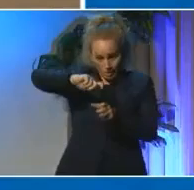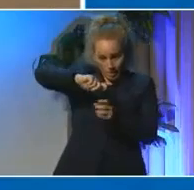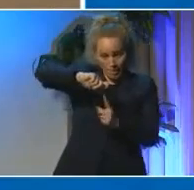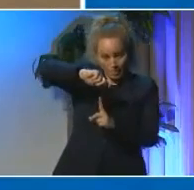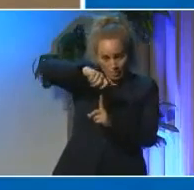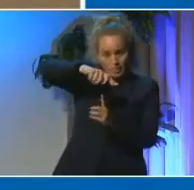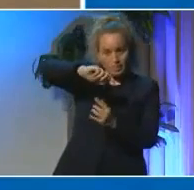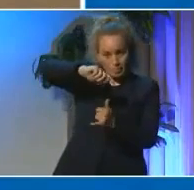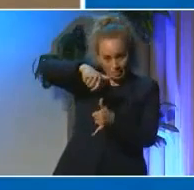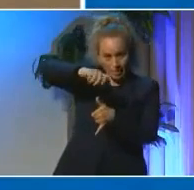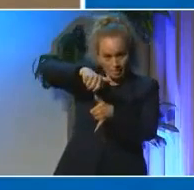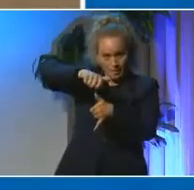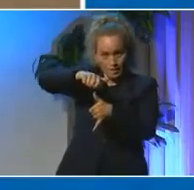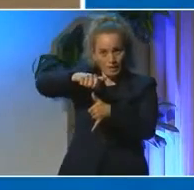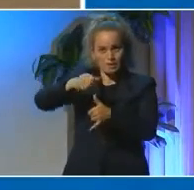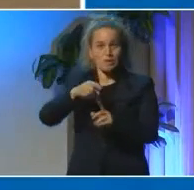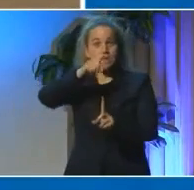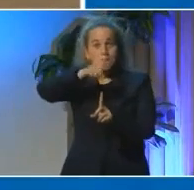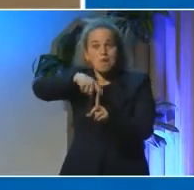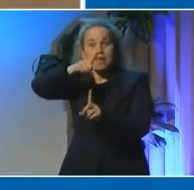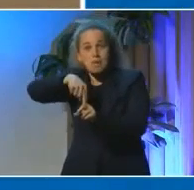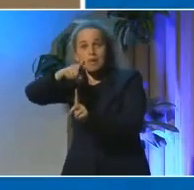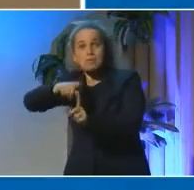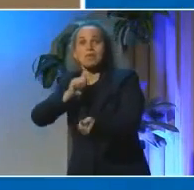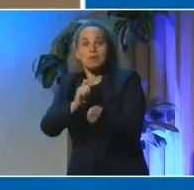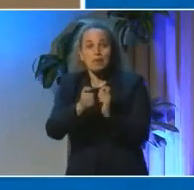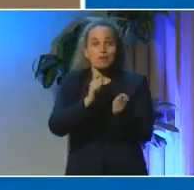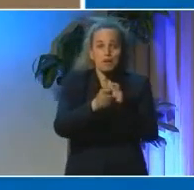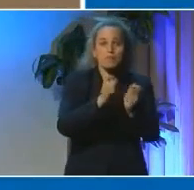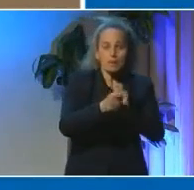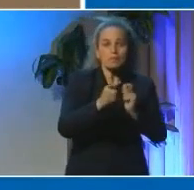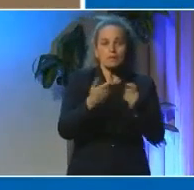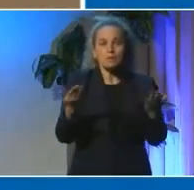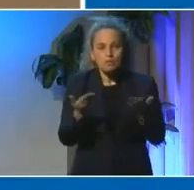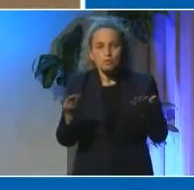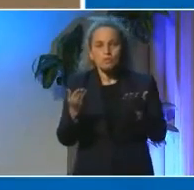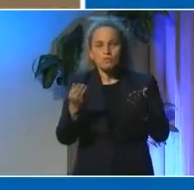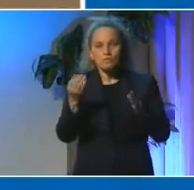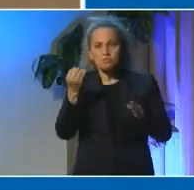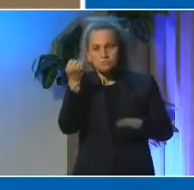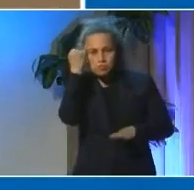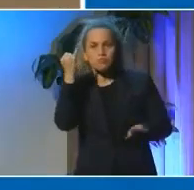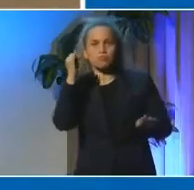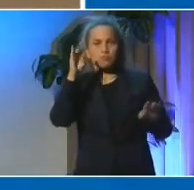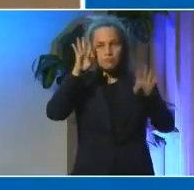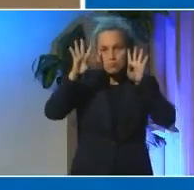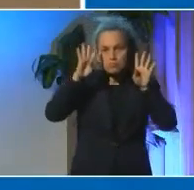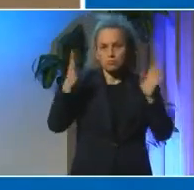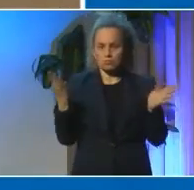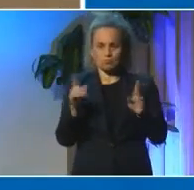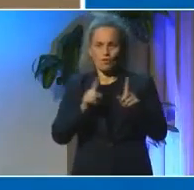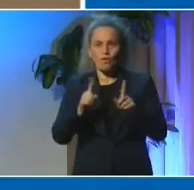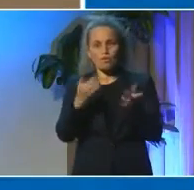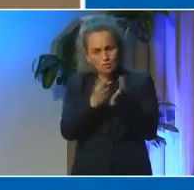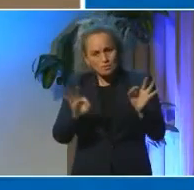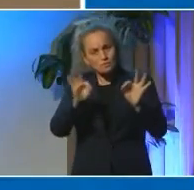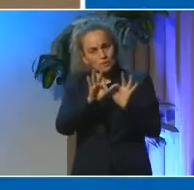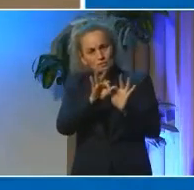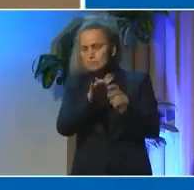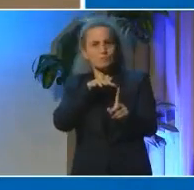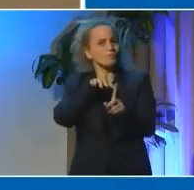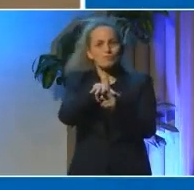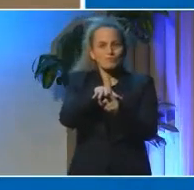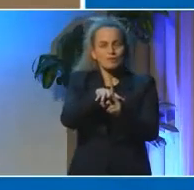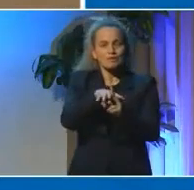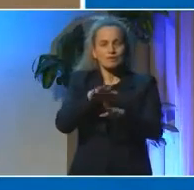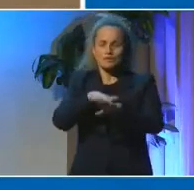mes están sacando como alguna Innovación en los empaques pero lo interesante es Cómo mejorar sí hacer menos daño pero incluso a veces hacerse las